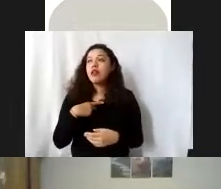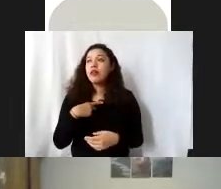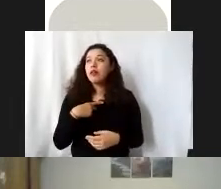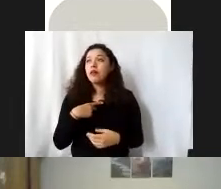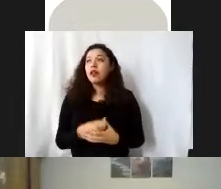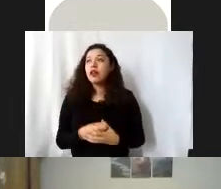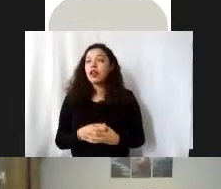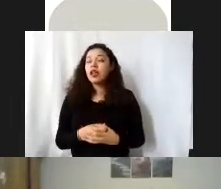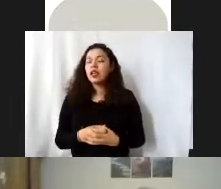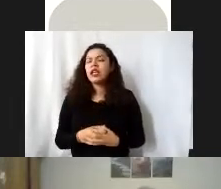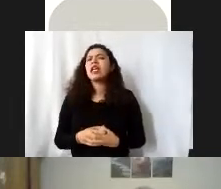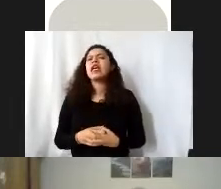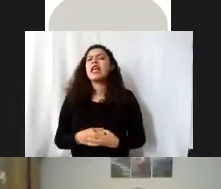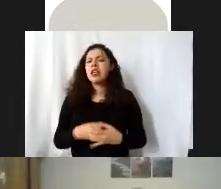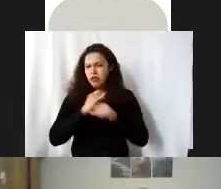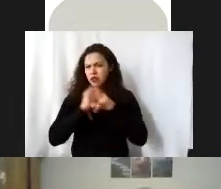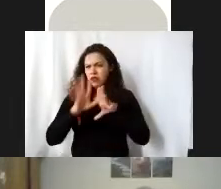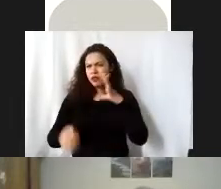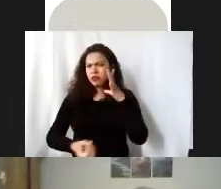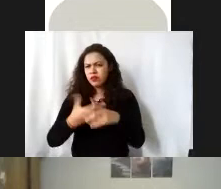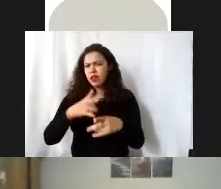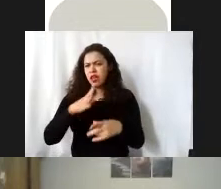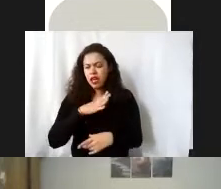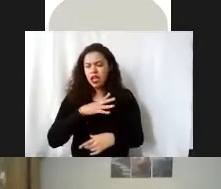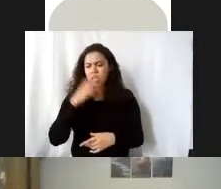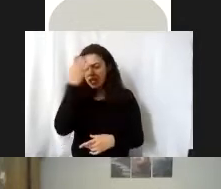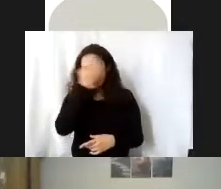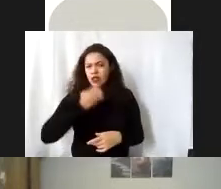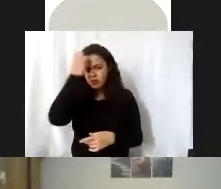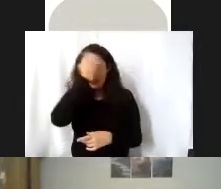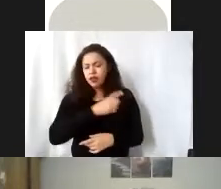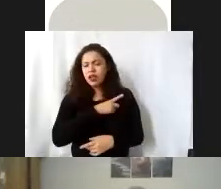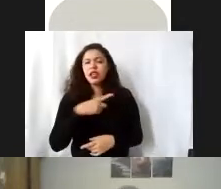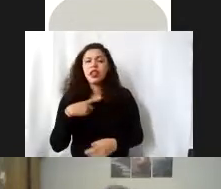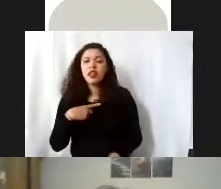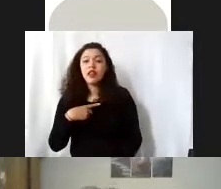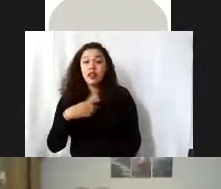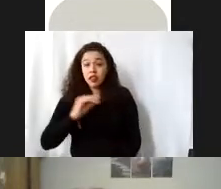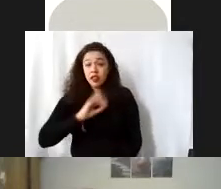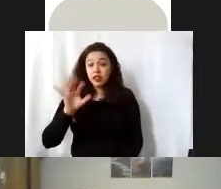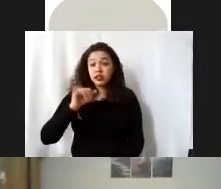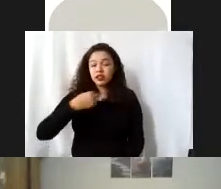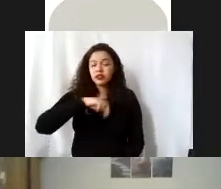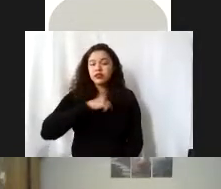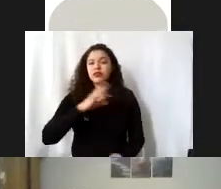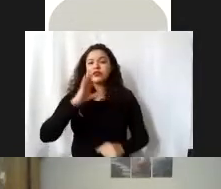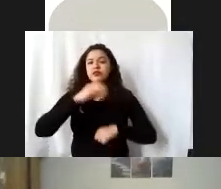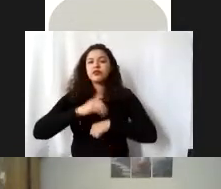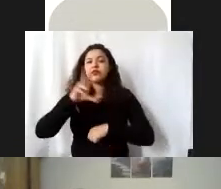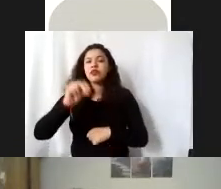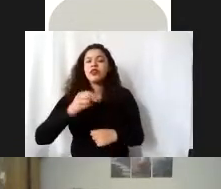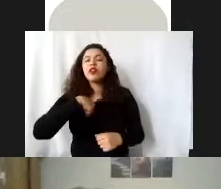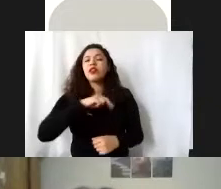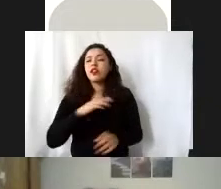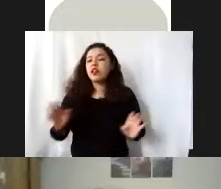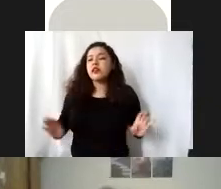que ser vigente y que tiene que ser evaluado, ¿sí? Porque no podemos, las